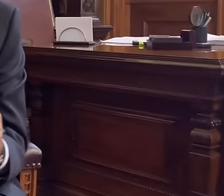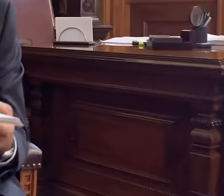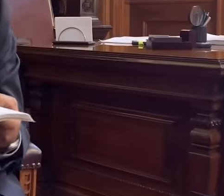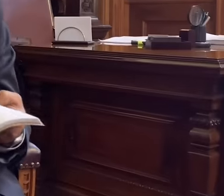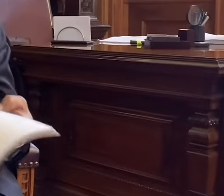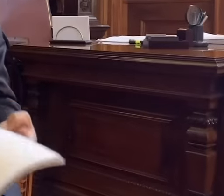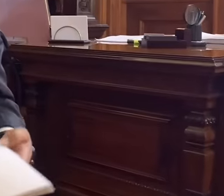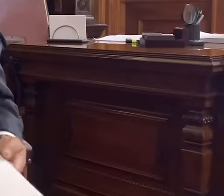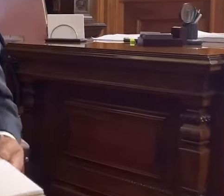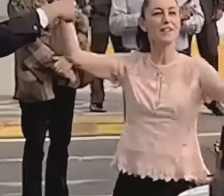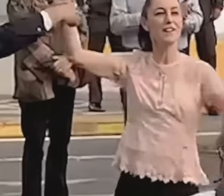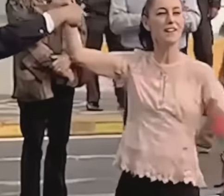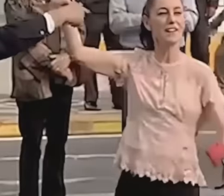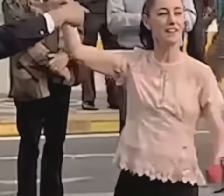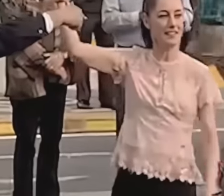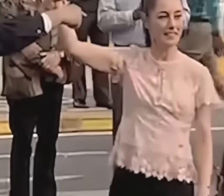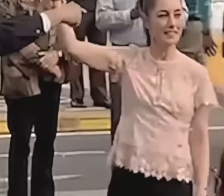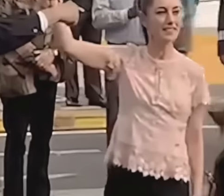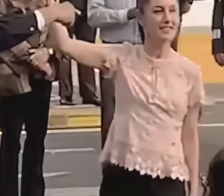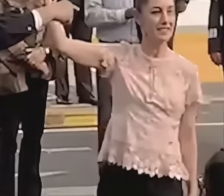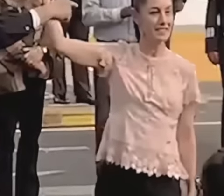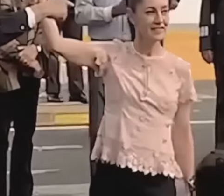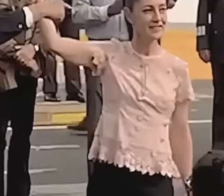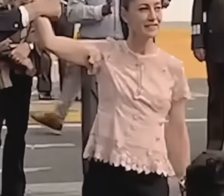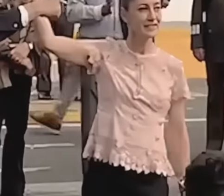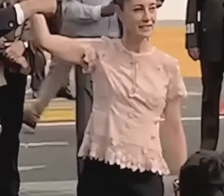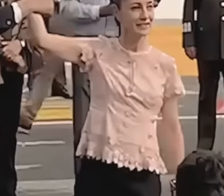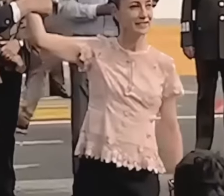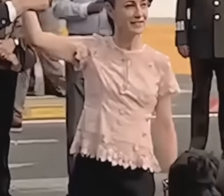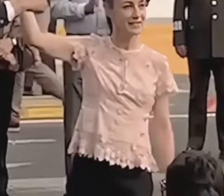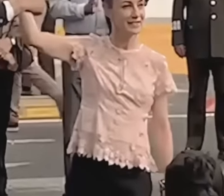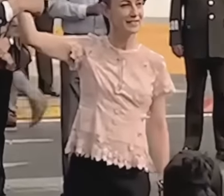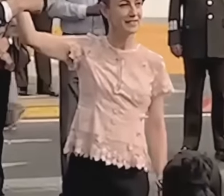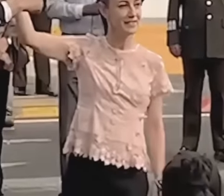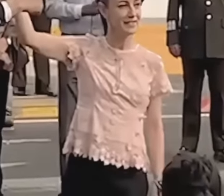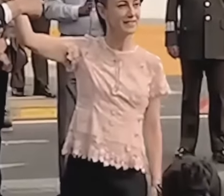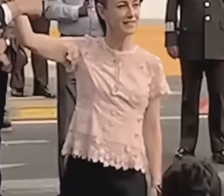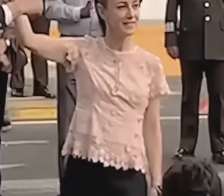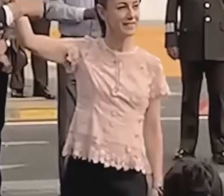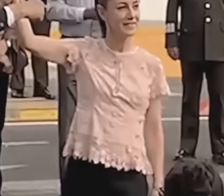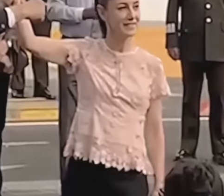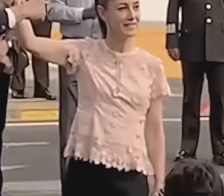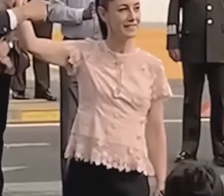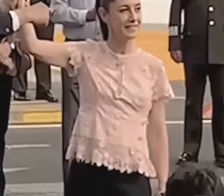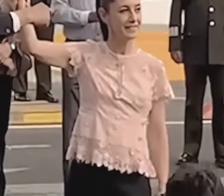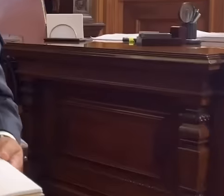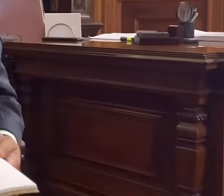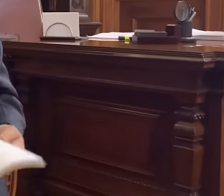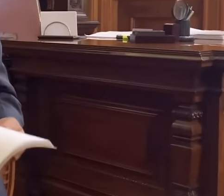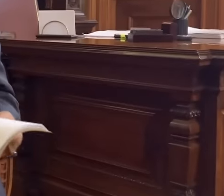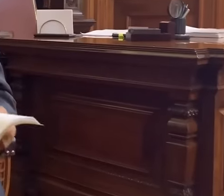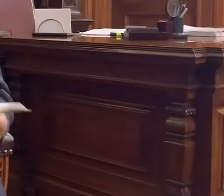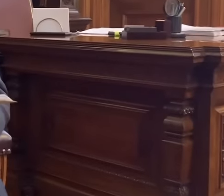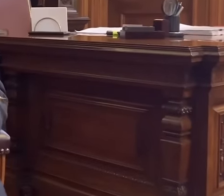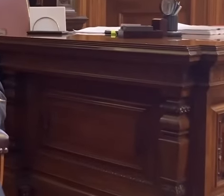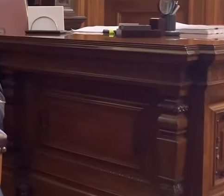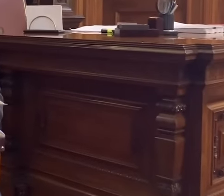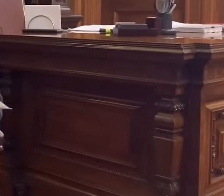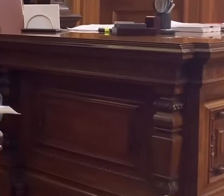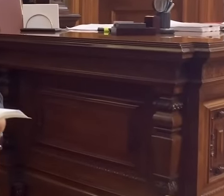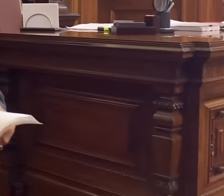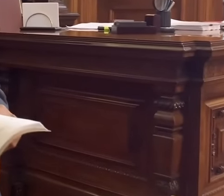que la futura presidenta de México tome cartas en el asunto y materializar estos